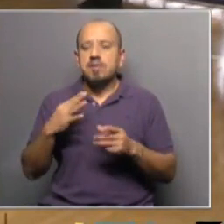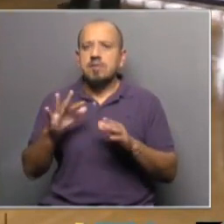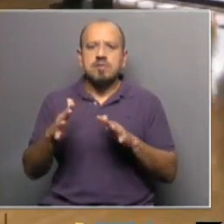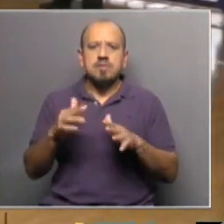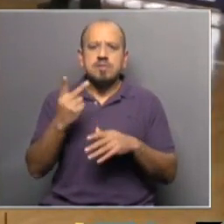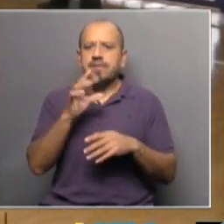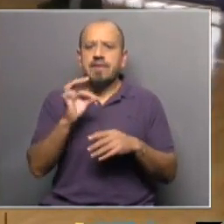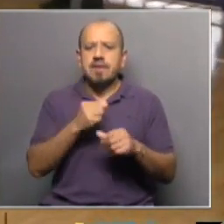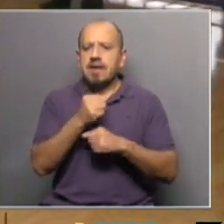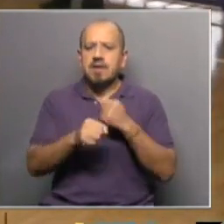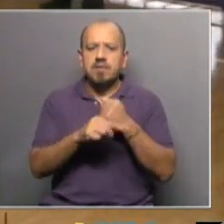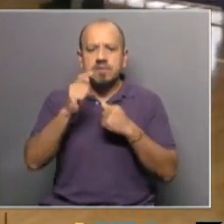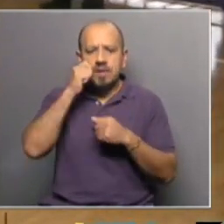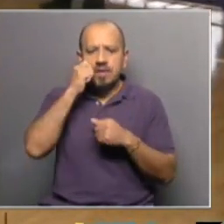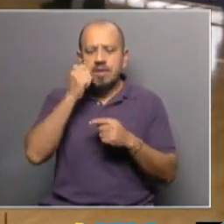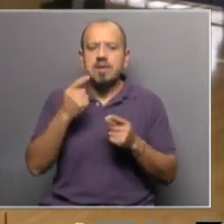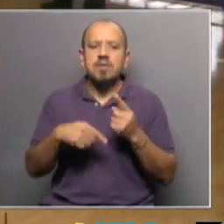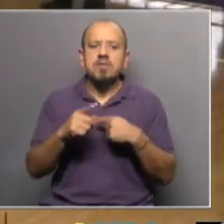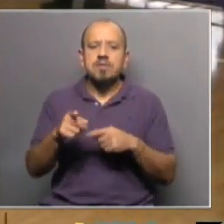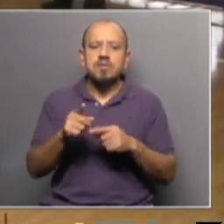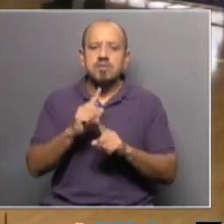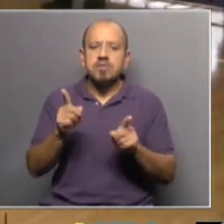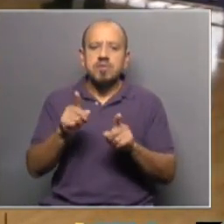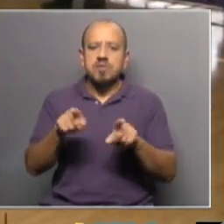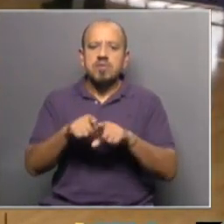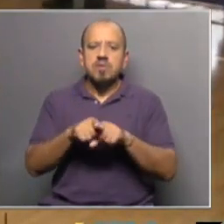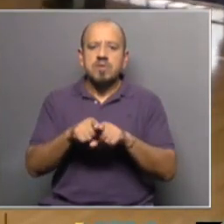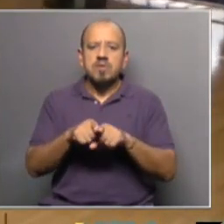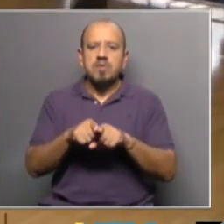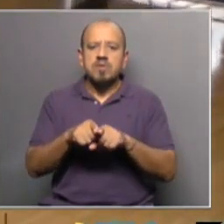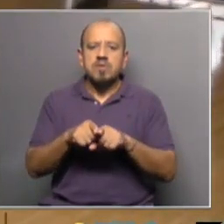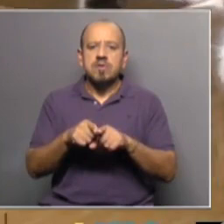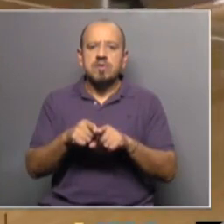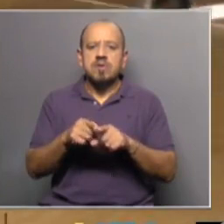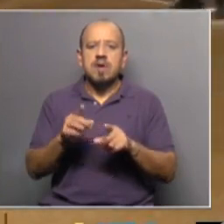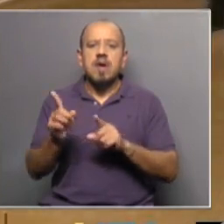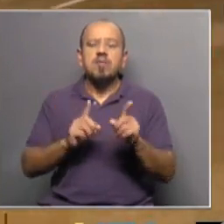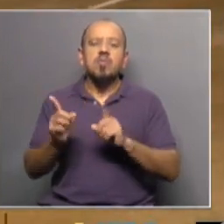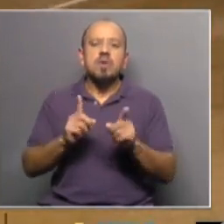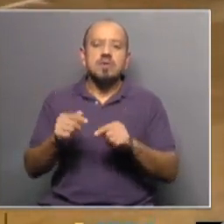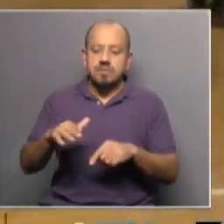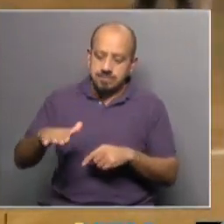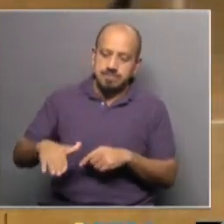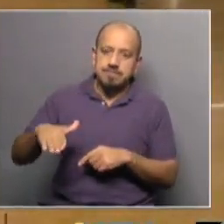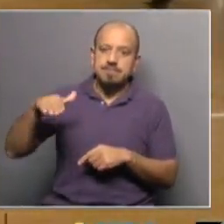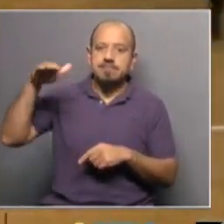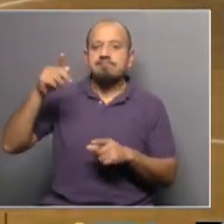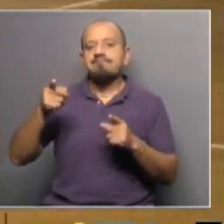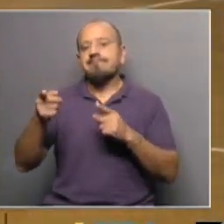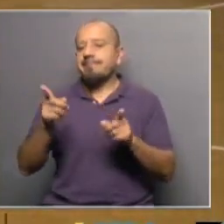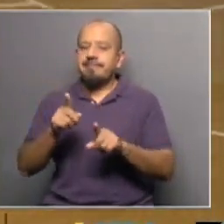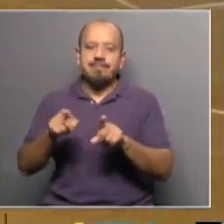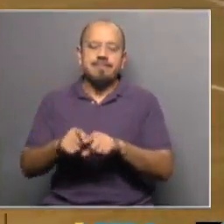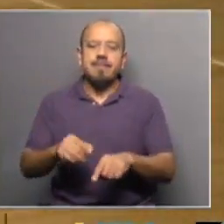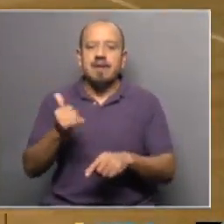más o menos, y no es lo mismo que empezás de chico, que ya vos hay algunas técnicas y algunas